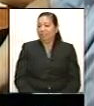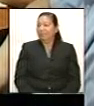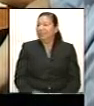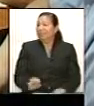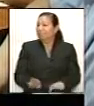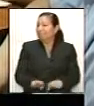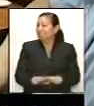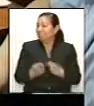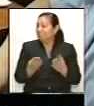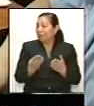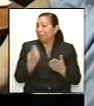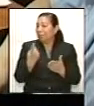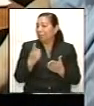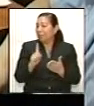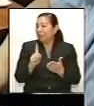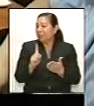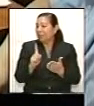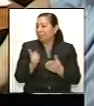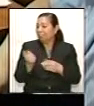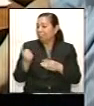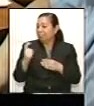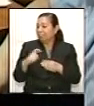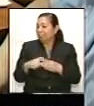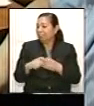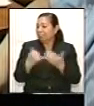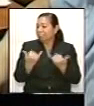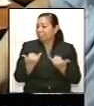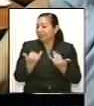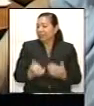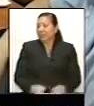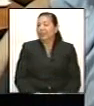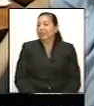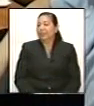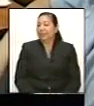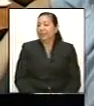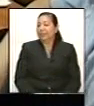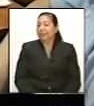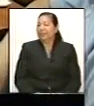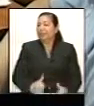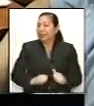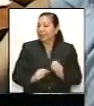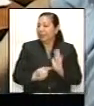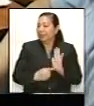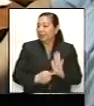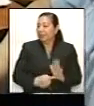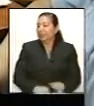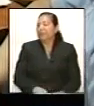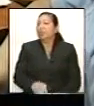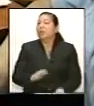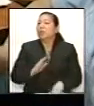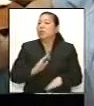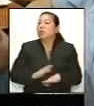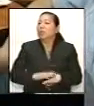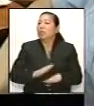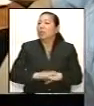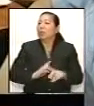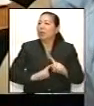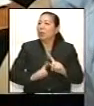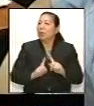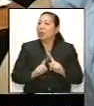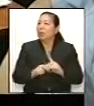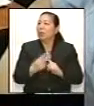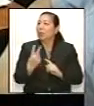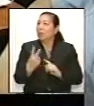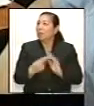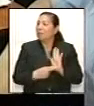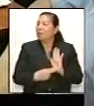abrir el espacio para intervenciones de los actores presentes sobre alguna de las dos presentaciones